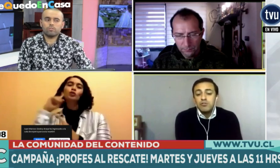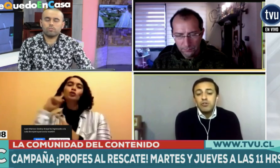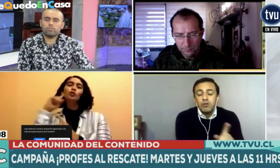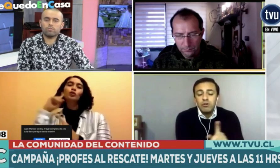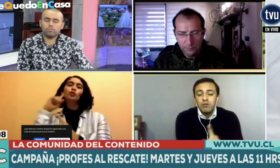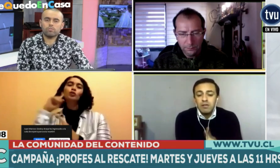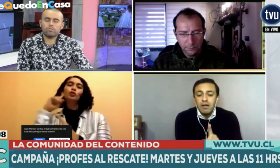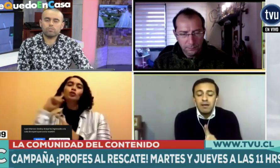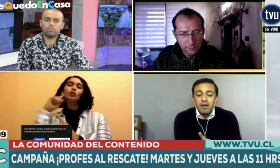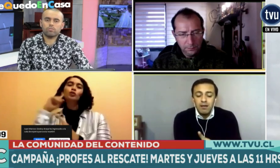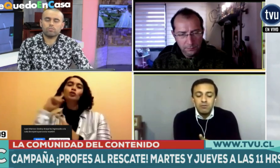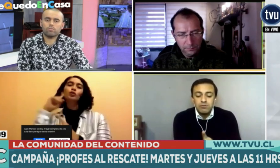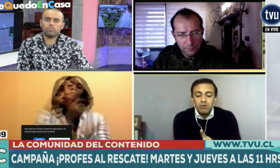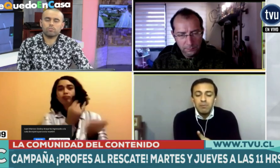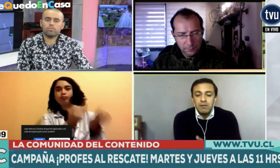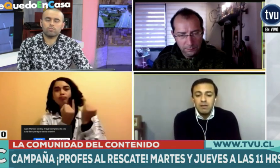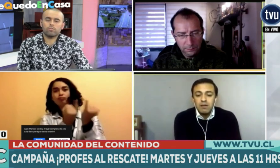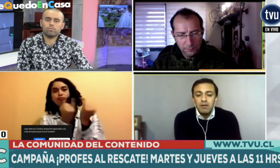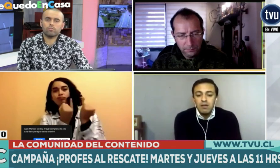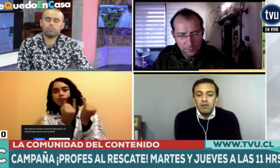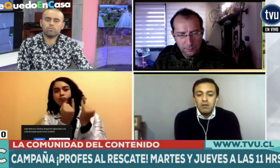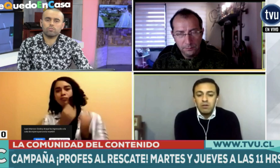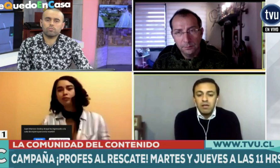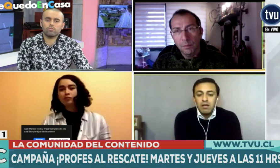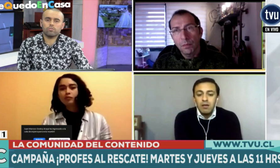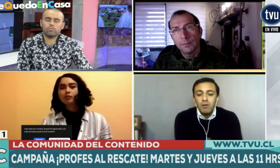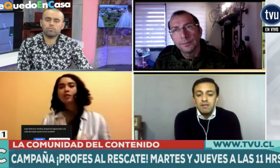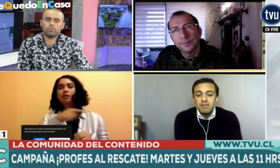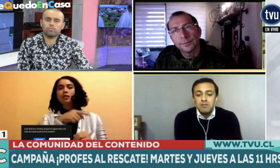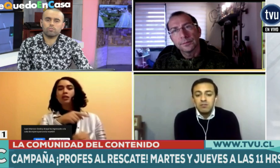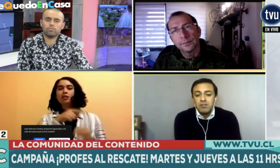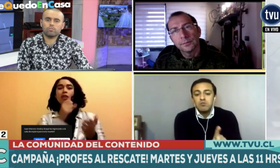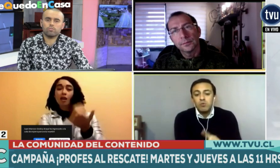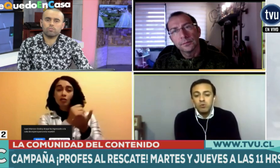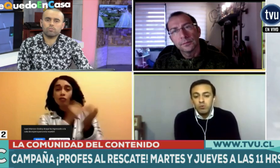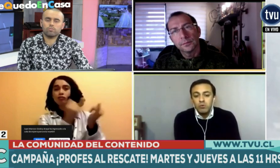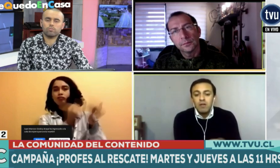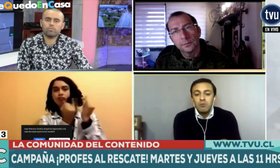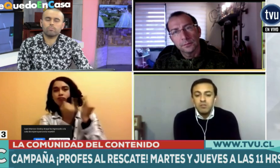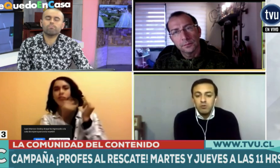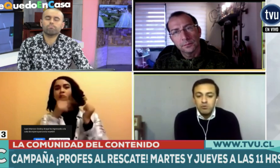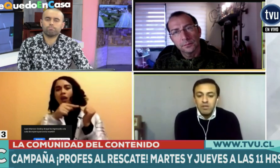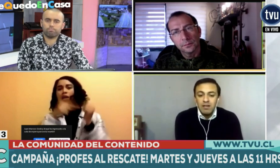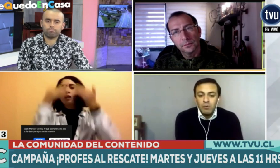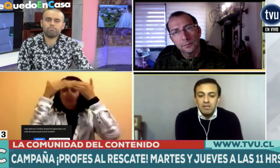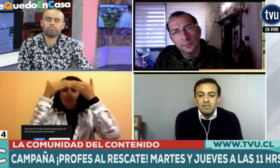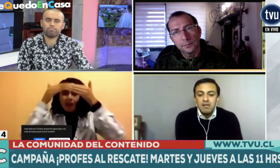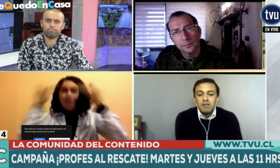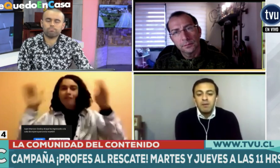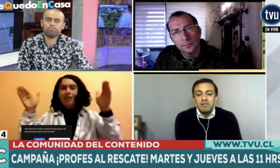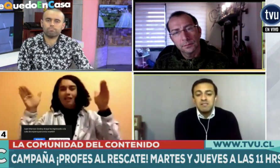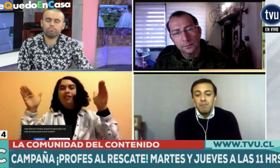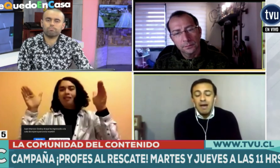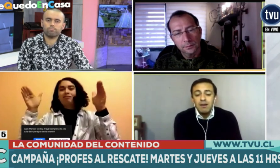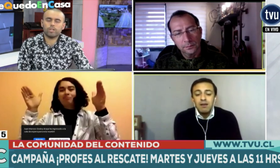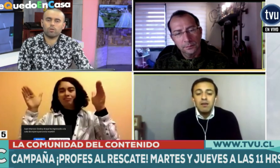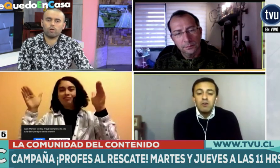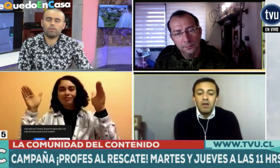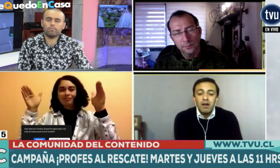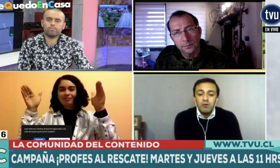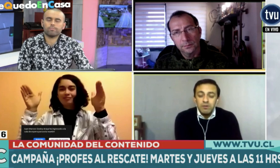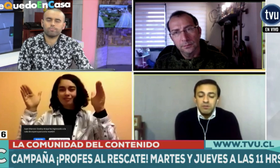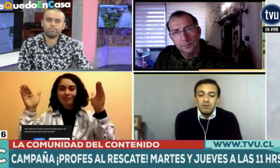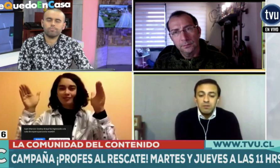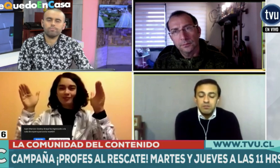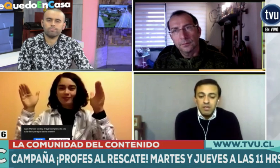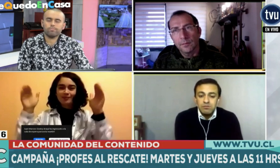Y no solo, y agregará, no solo aprender lo que es lengua de señas, sino también su cultura, cómo se construye la lengua de señas, participar, tal